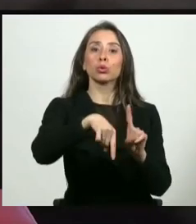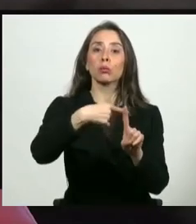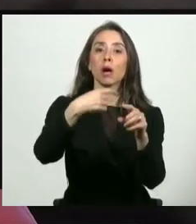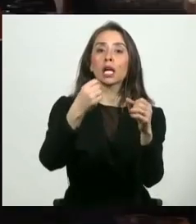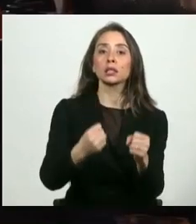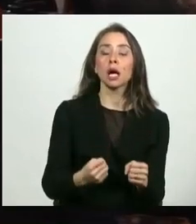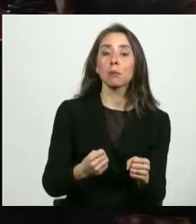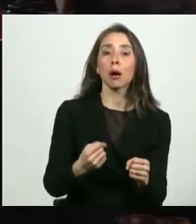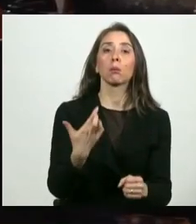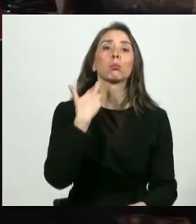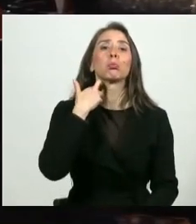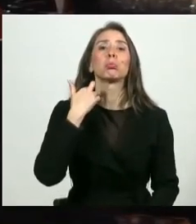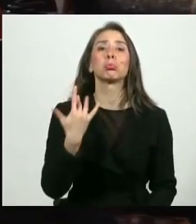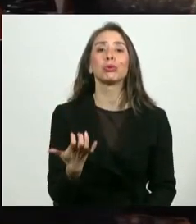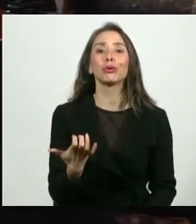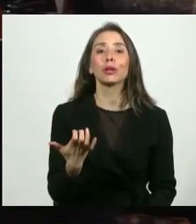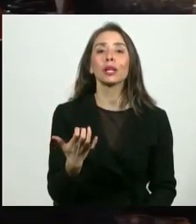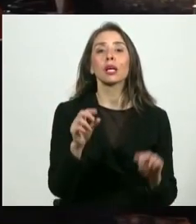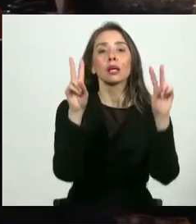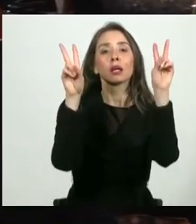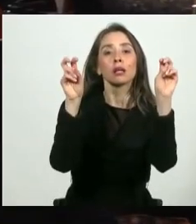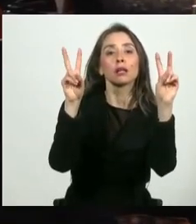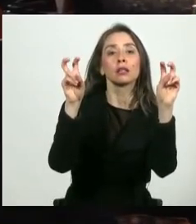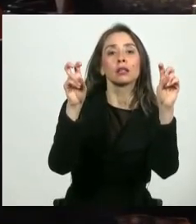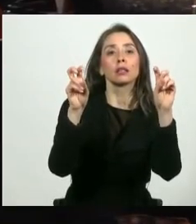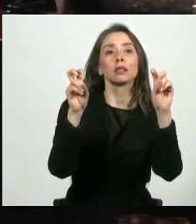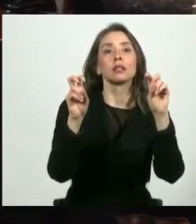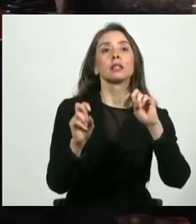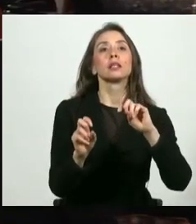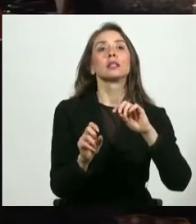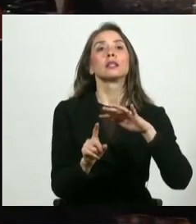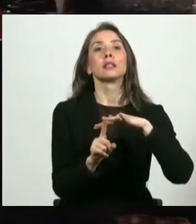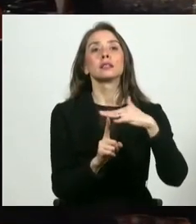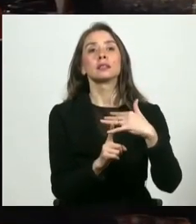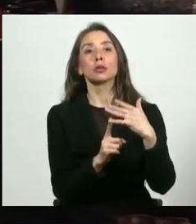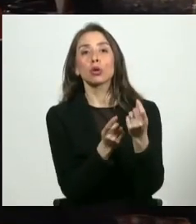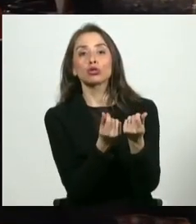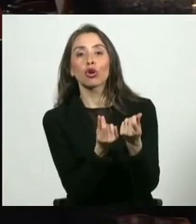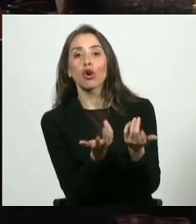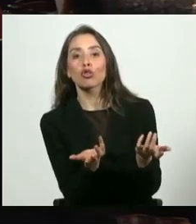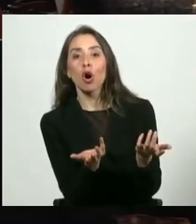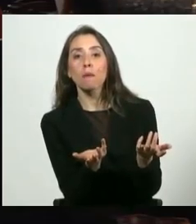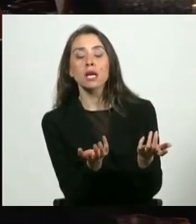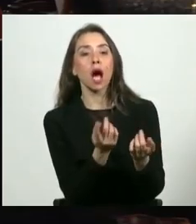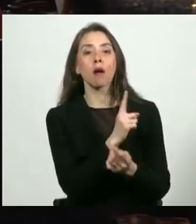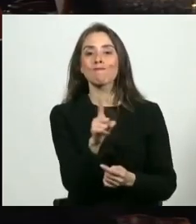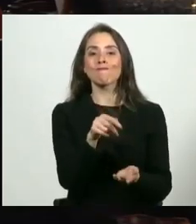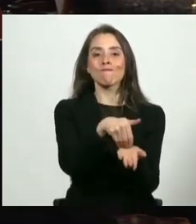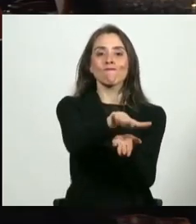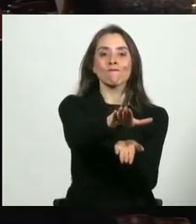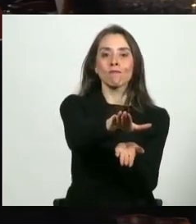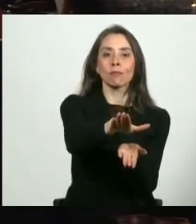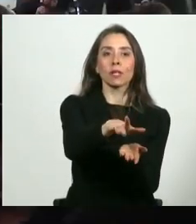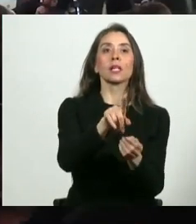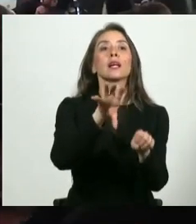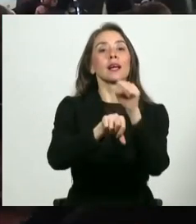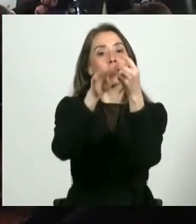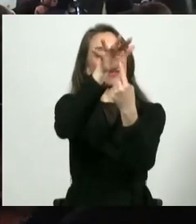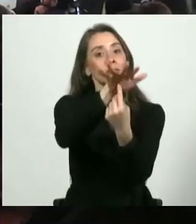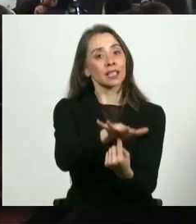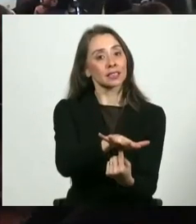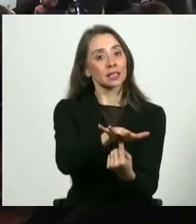a propósito de lo que es, entre comillas, la situación económica que también puedan tener, que no solamente para, en el fondo, es una